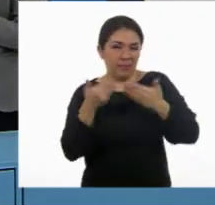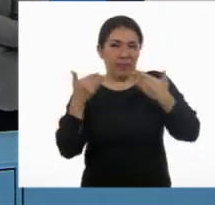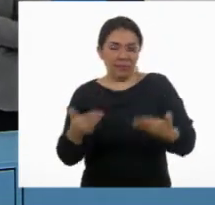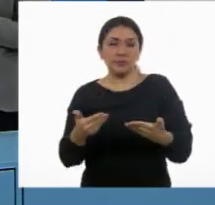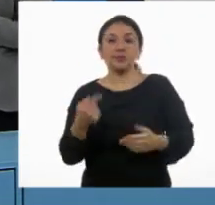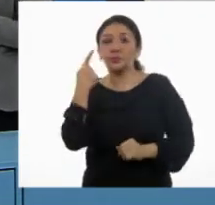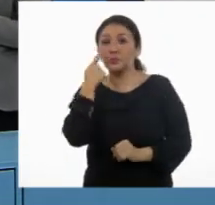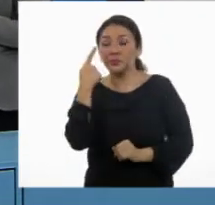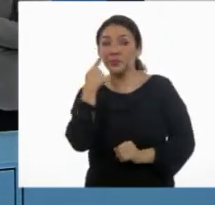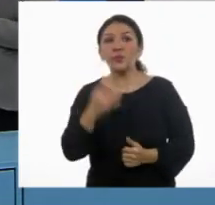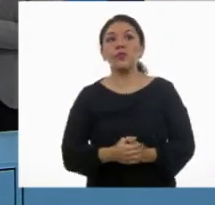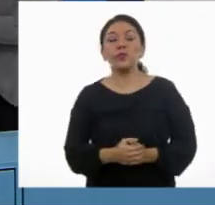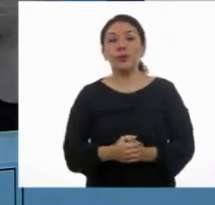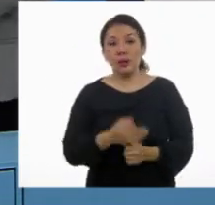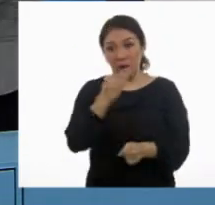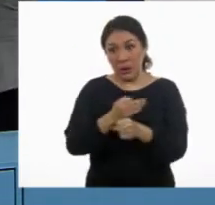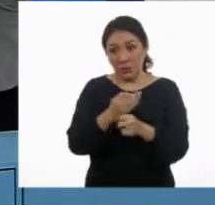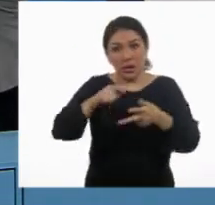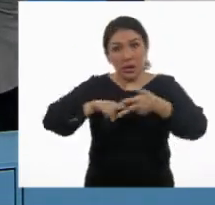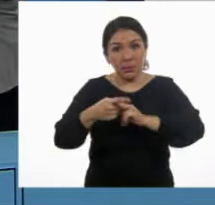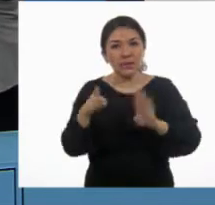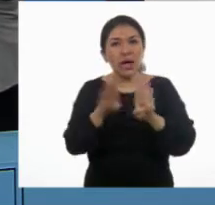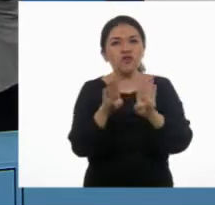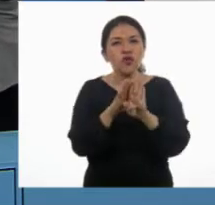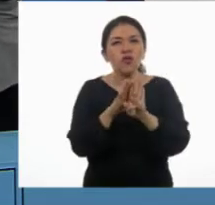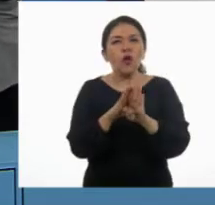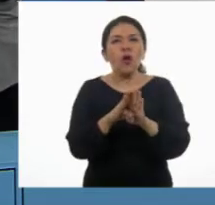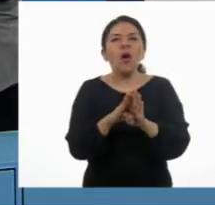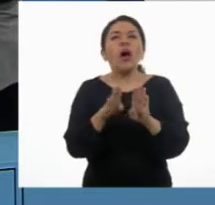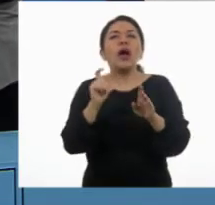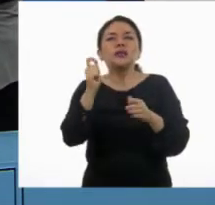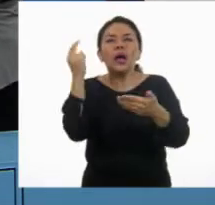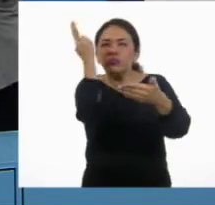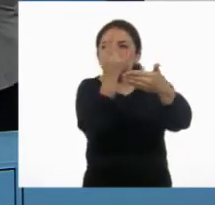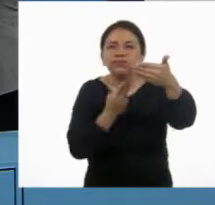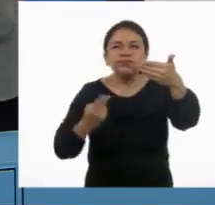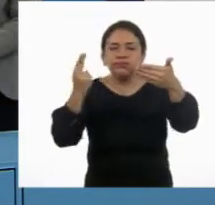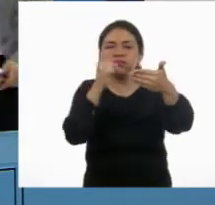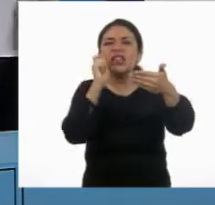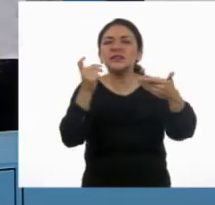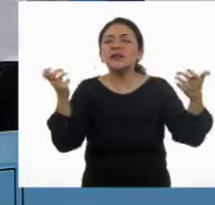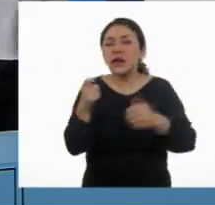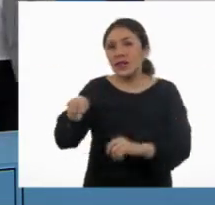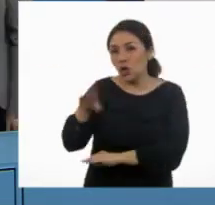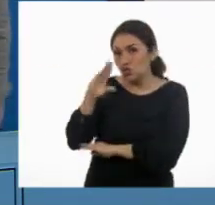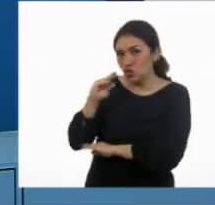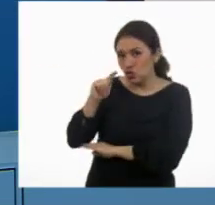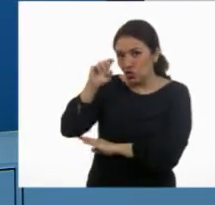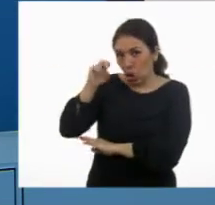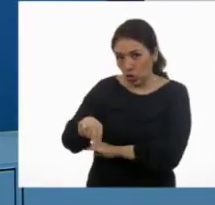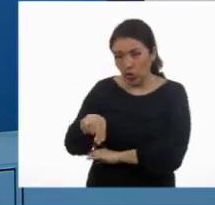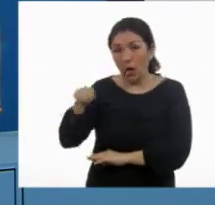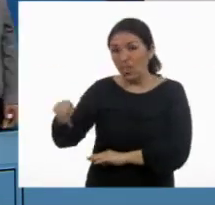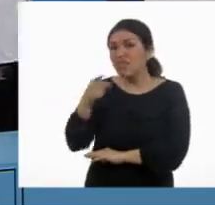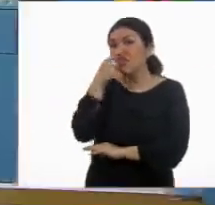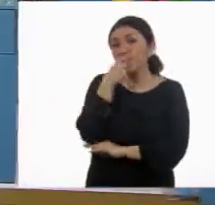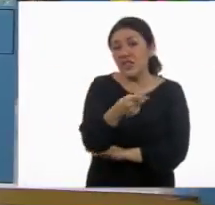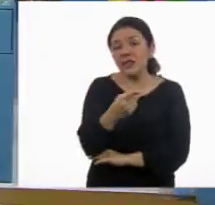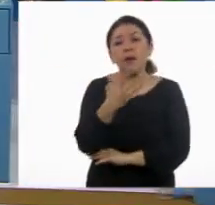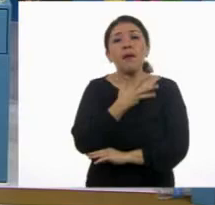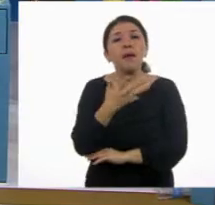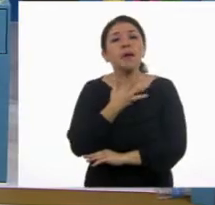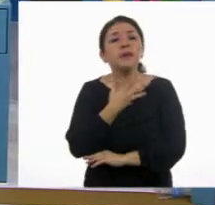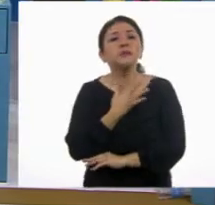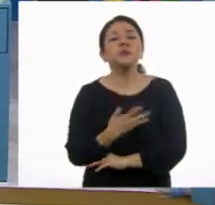bien, vamos a empezar a graficar o a representar lo que hizo Ton. Ton nos explicó que